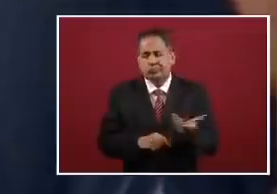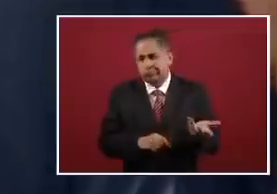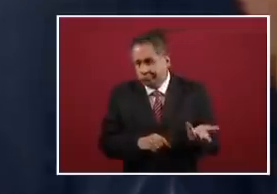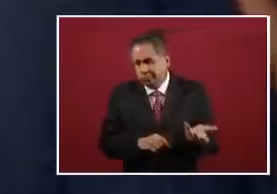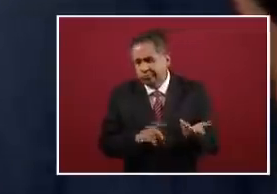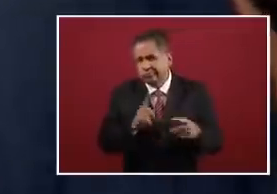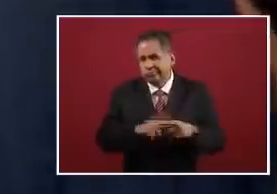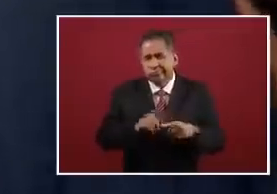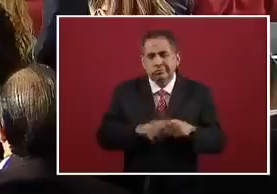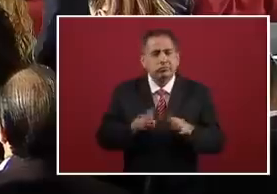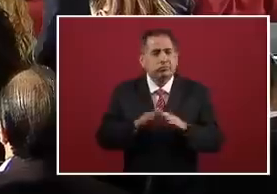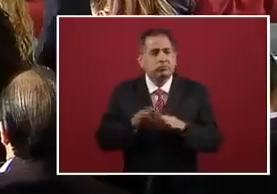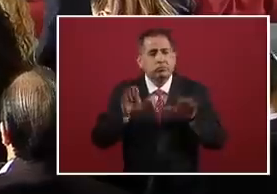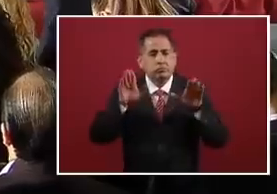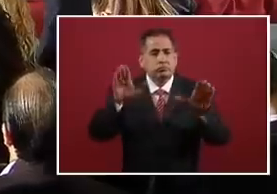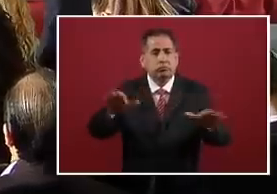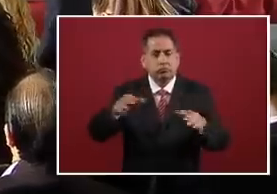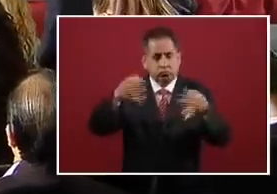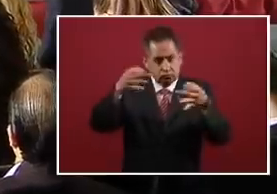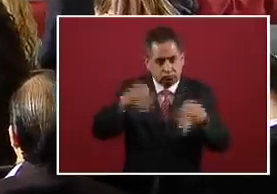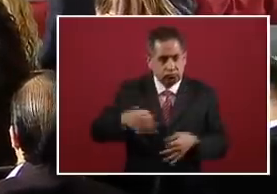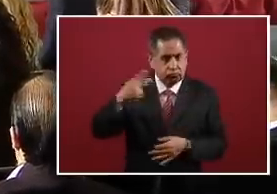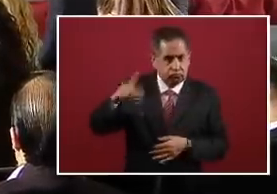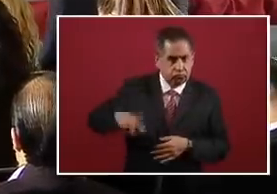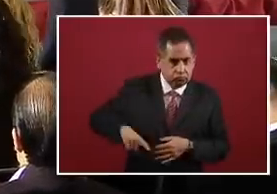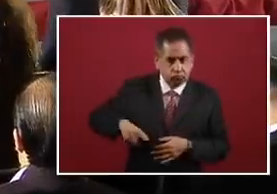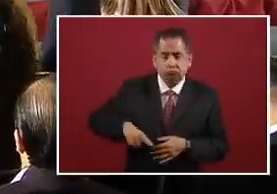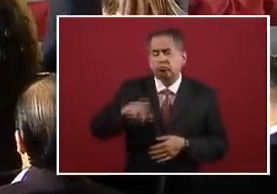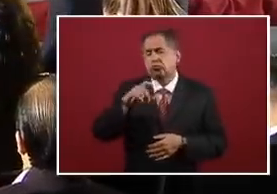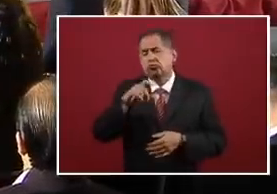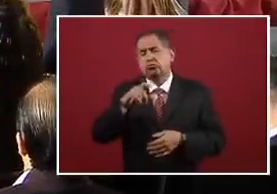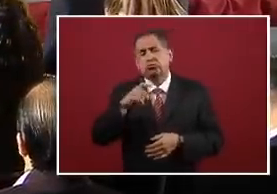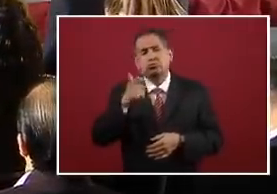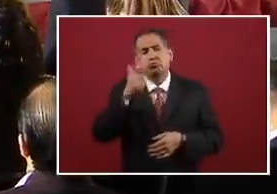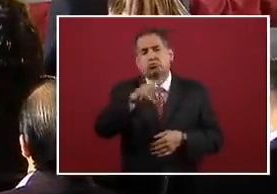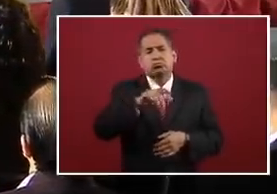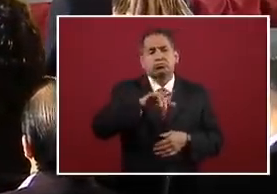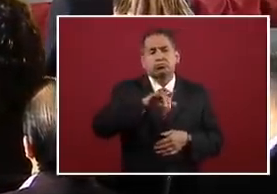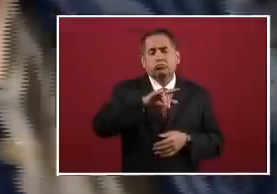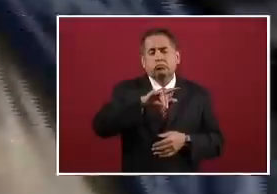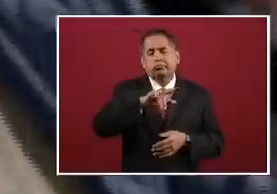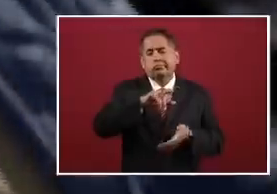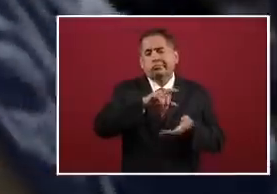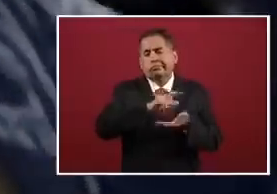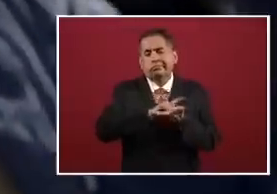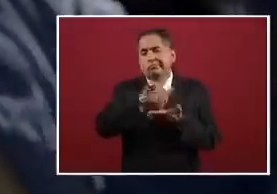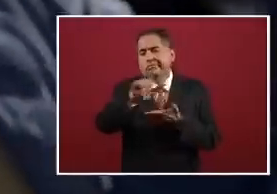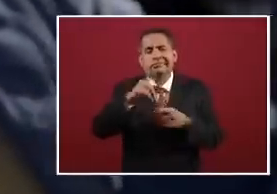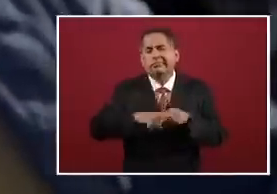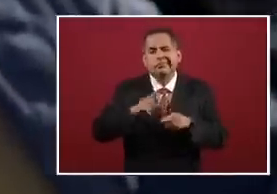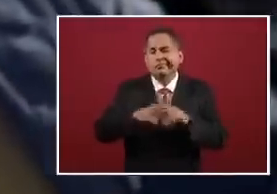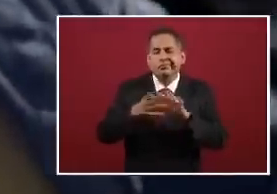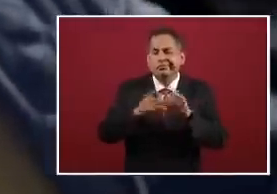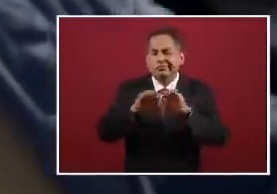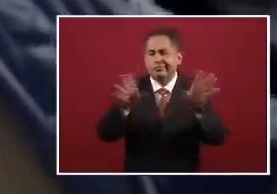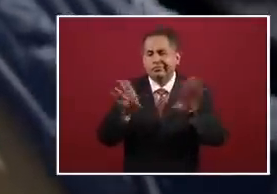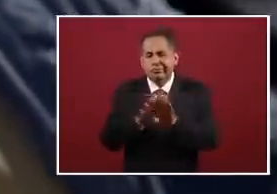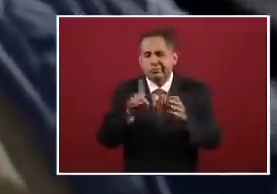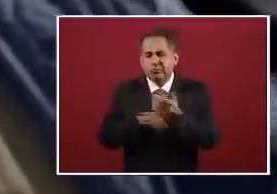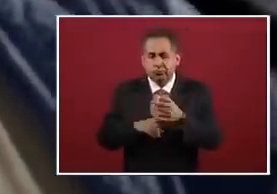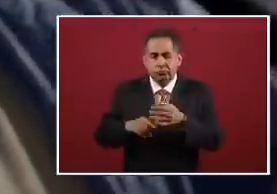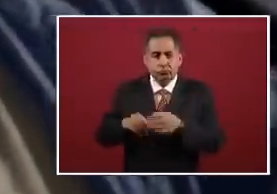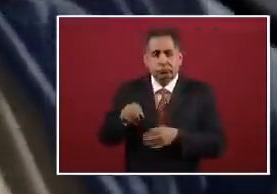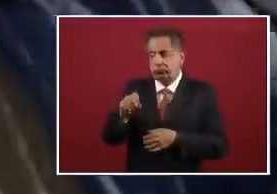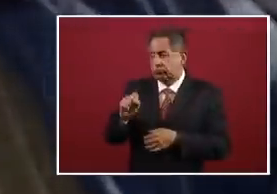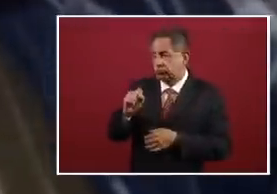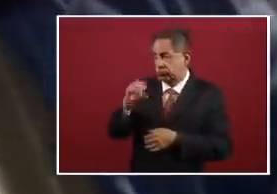¿será en una aeronave oficial, en vuelo comercial? Si nos podría aclarar esas dudas que no aborda el comunicado de la